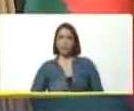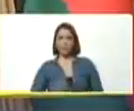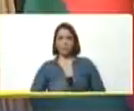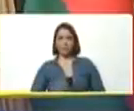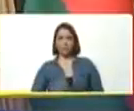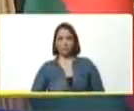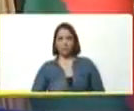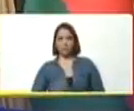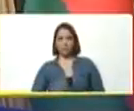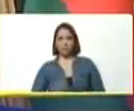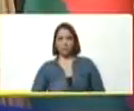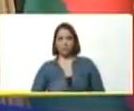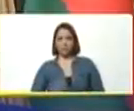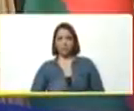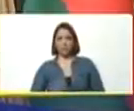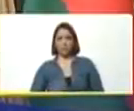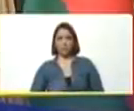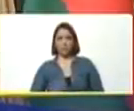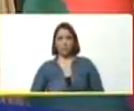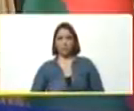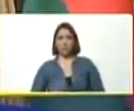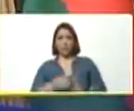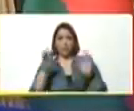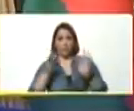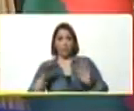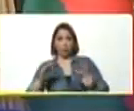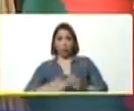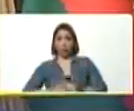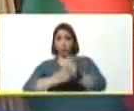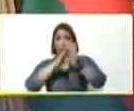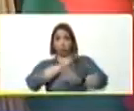estado de manera heroica